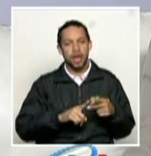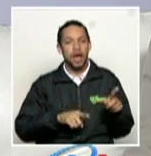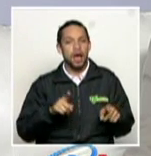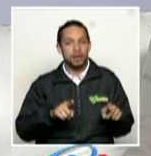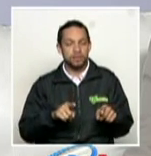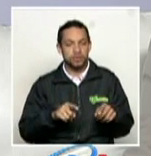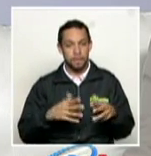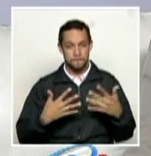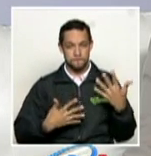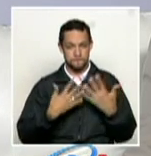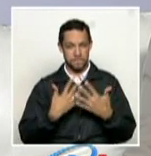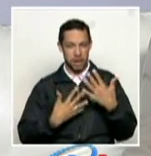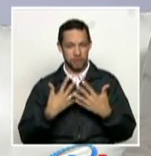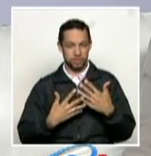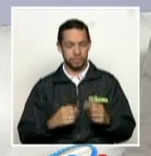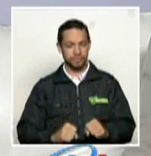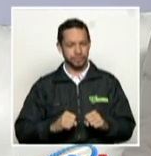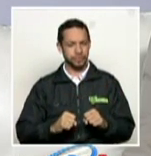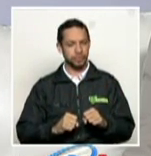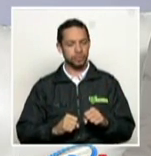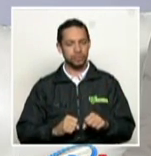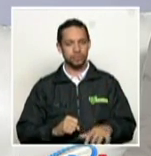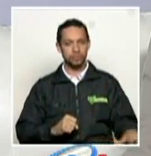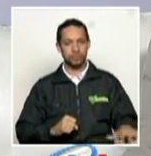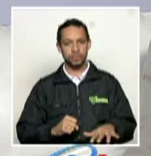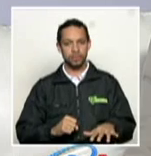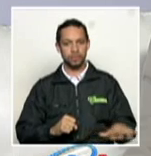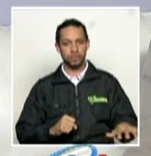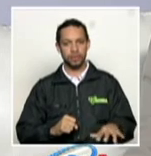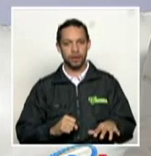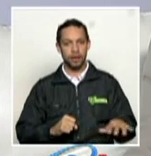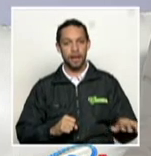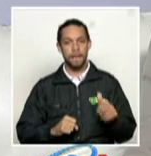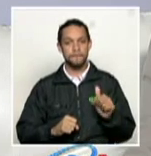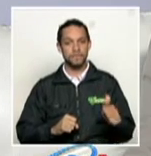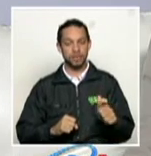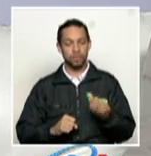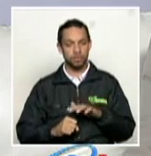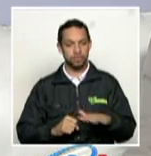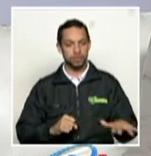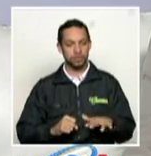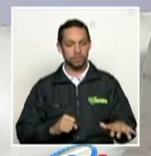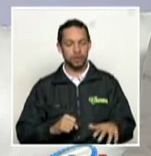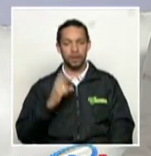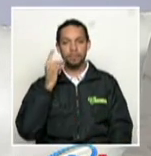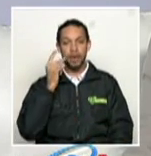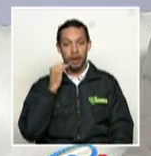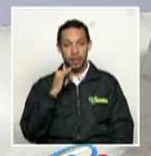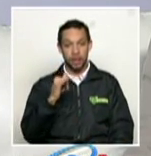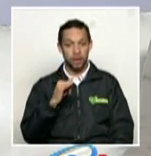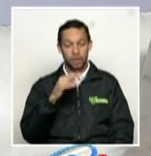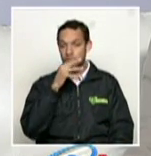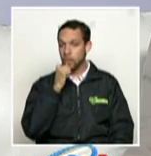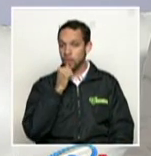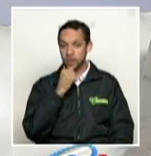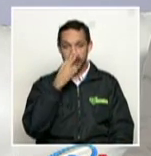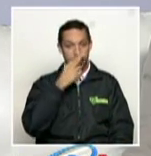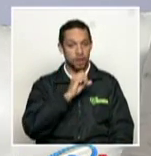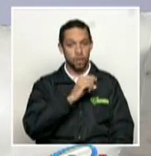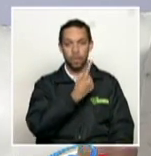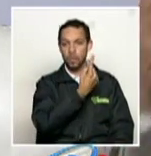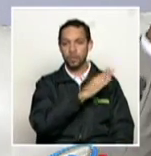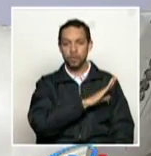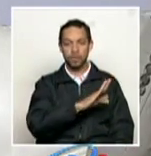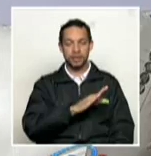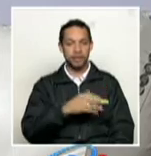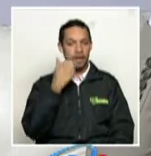alguna vez usted me dijera algo sobre eso, porque yo nunca he sabido de alguien aquí en Pereira que tenga pues esa enfermedad, sino mi hijo.